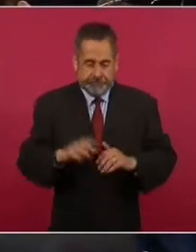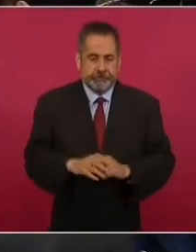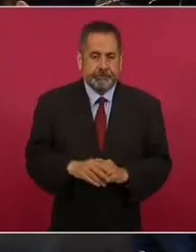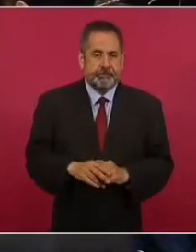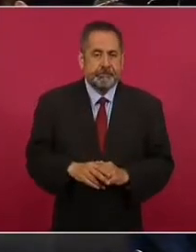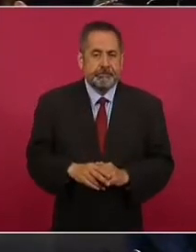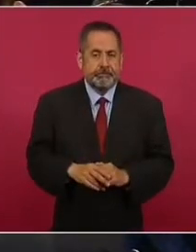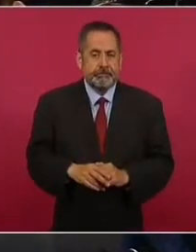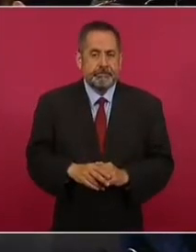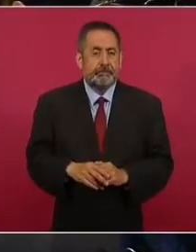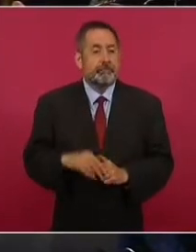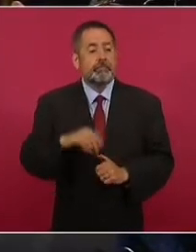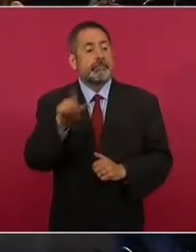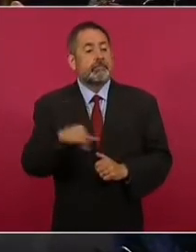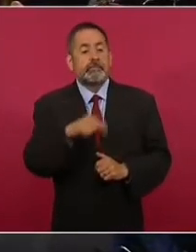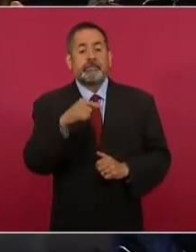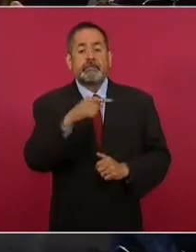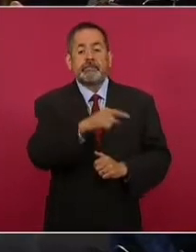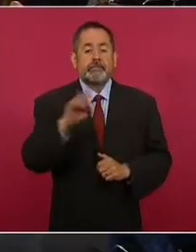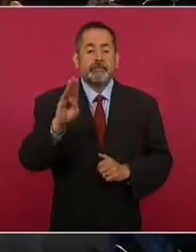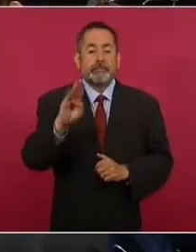Y en Baja California